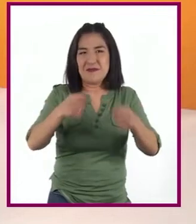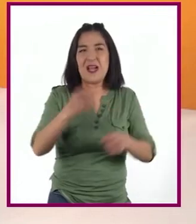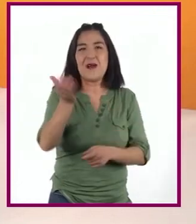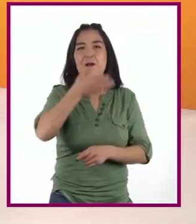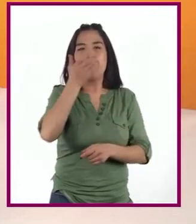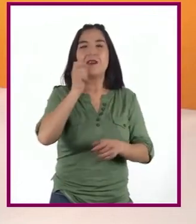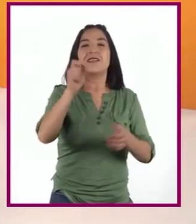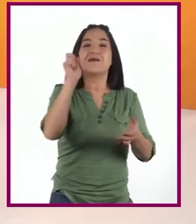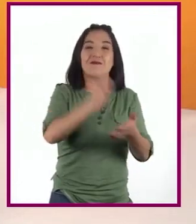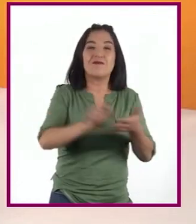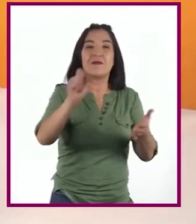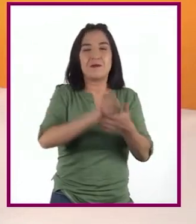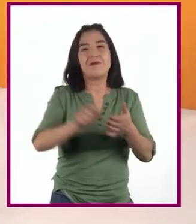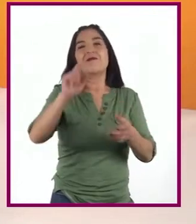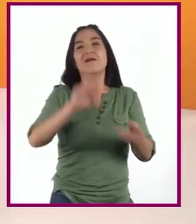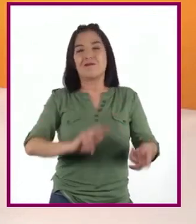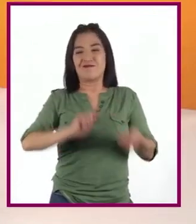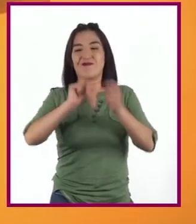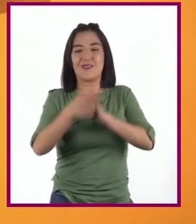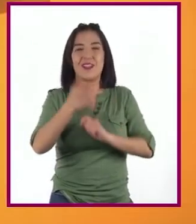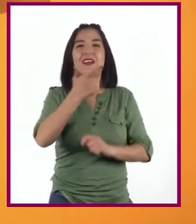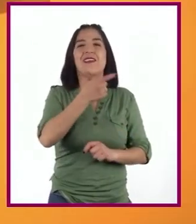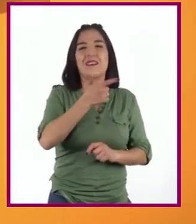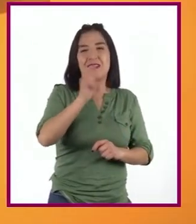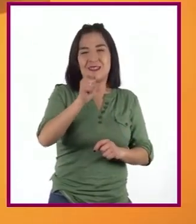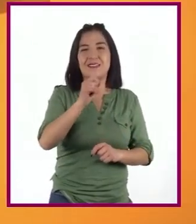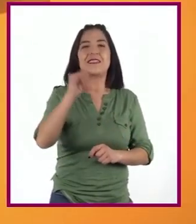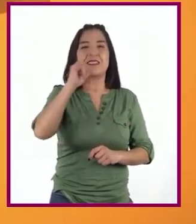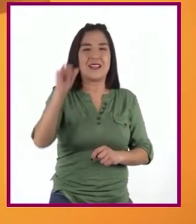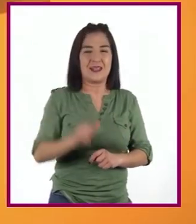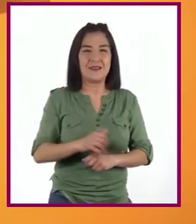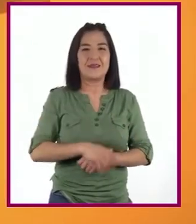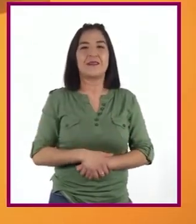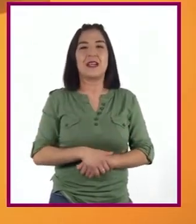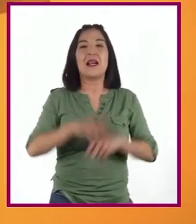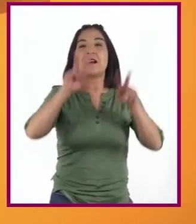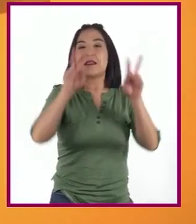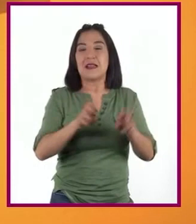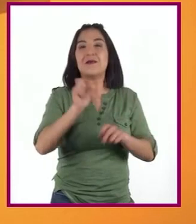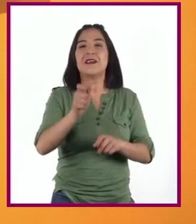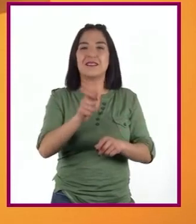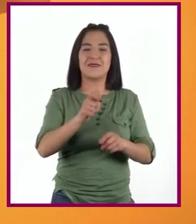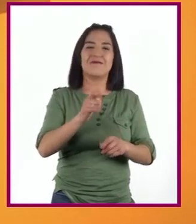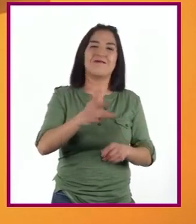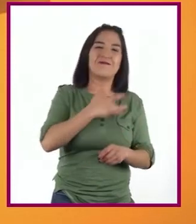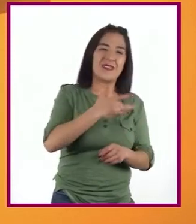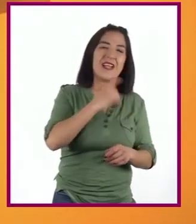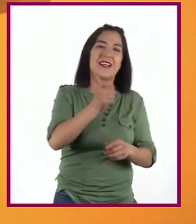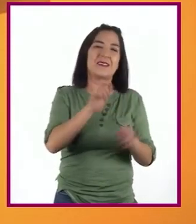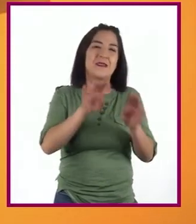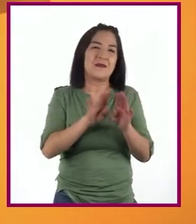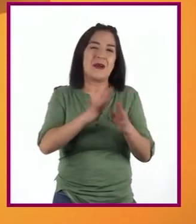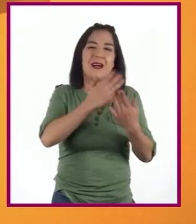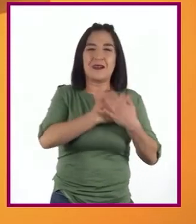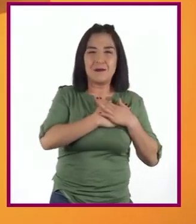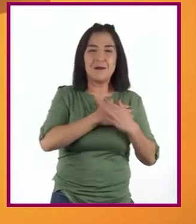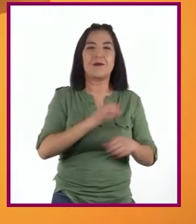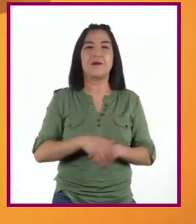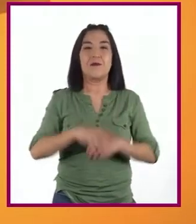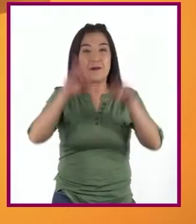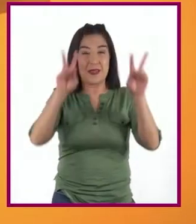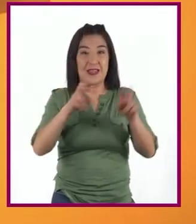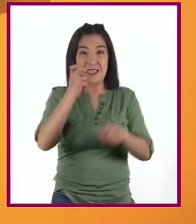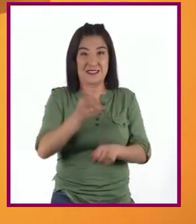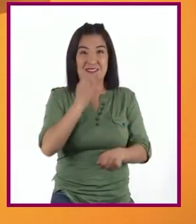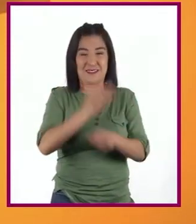a escribirlas en italiano. Temas del romanticismo. Entre los temas más frecuentes de este